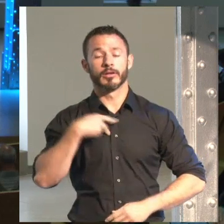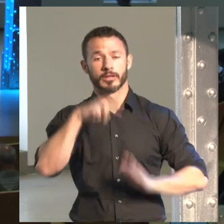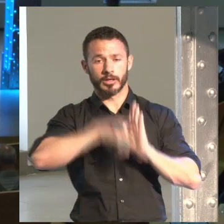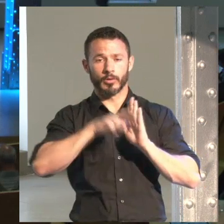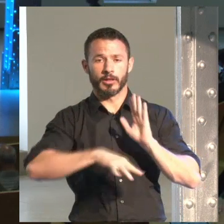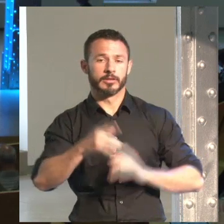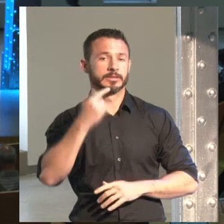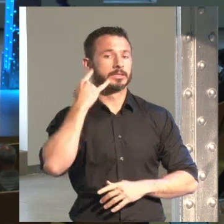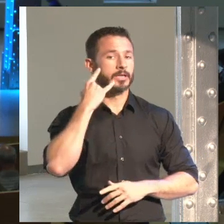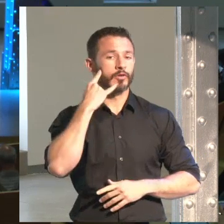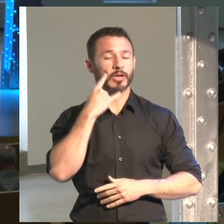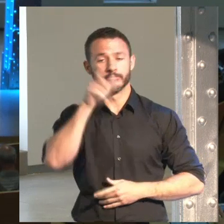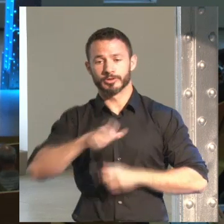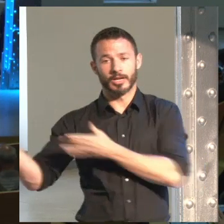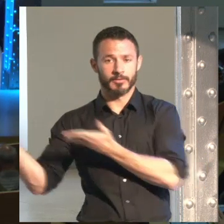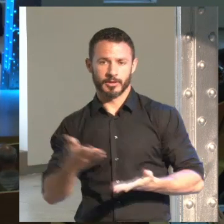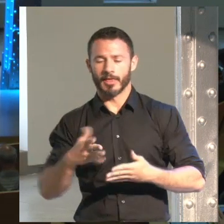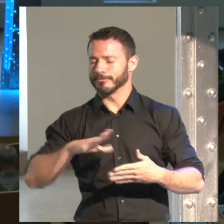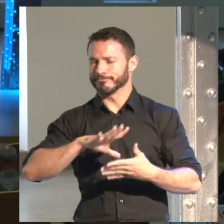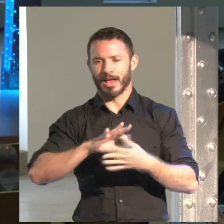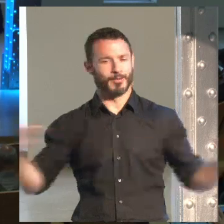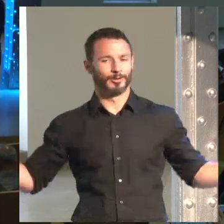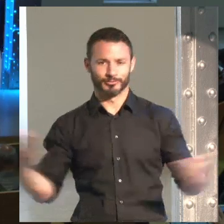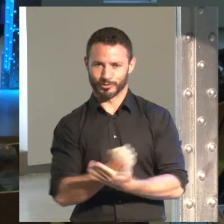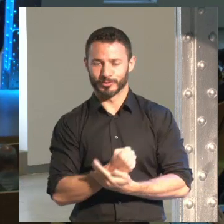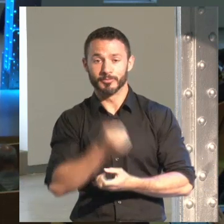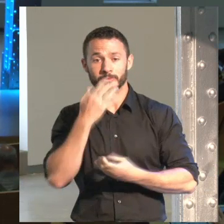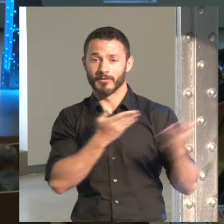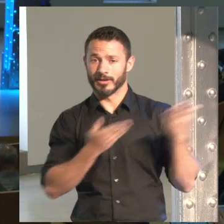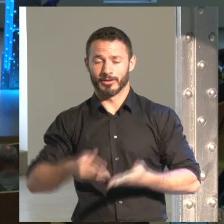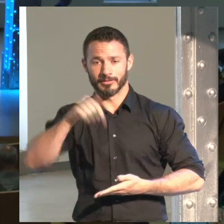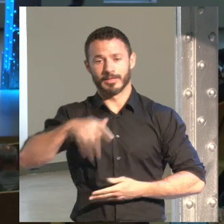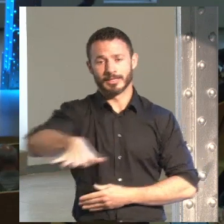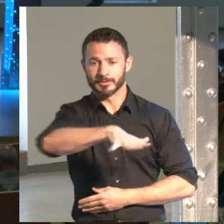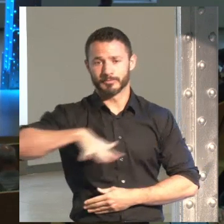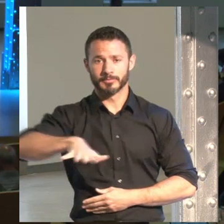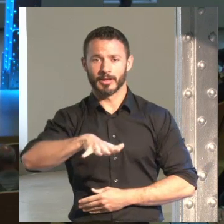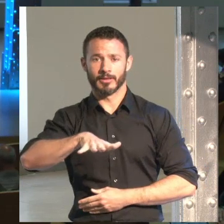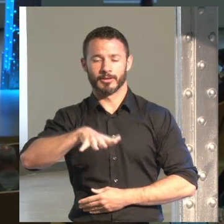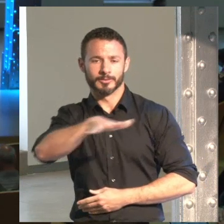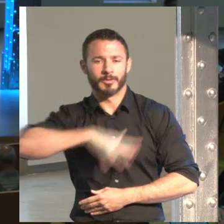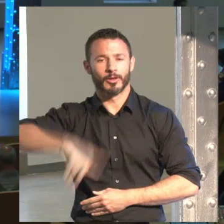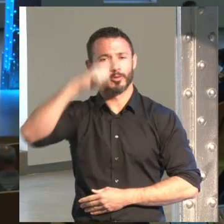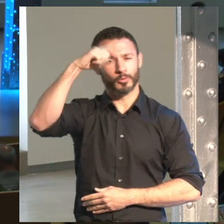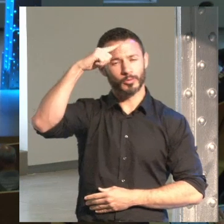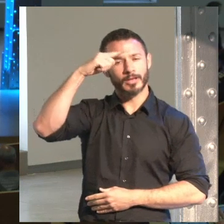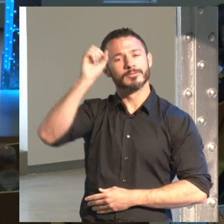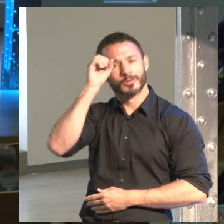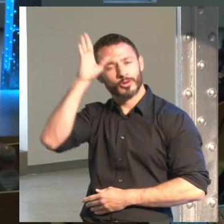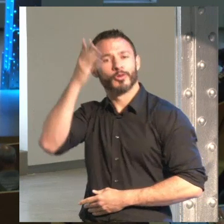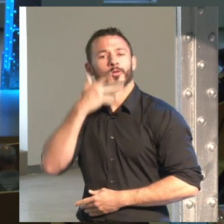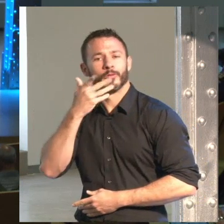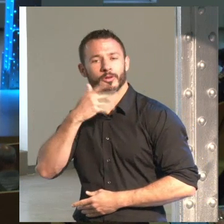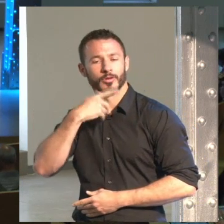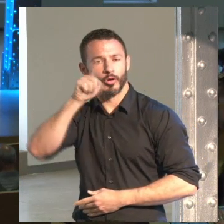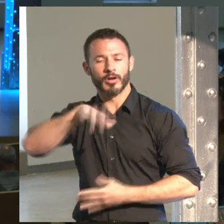de Telefónica, invitados, amigos todos. Bienvenidos a este espacio de cultura y de conocimiento. Presentamos